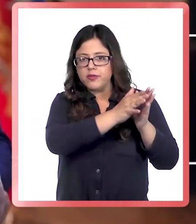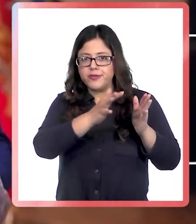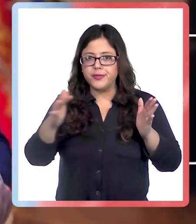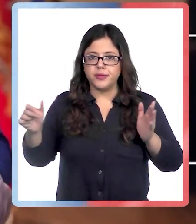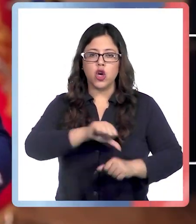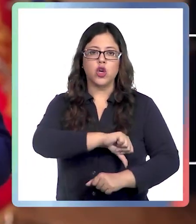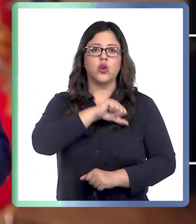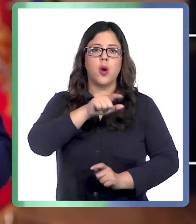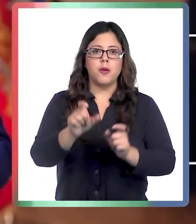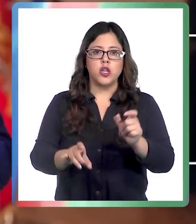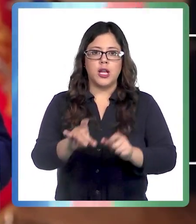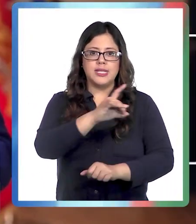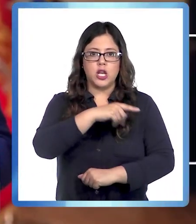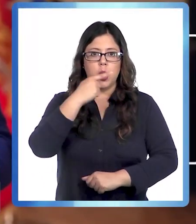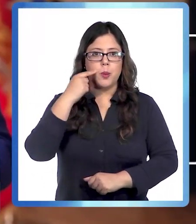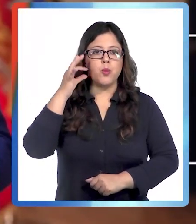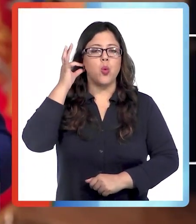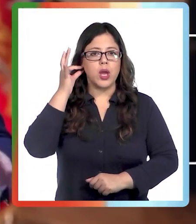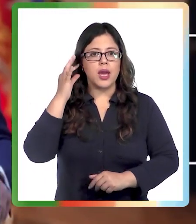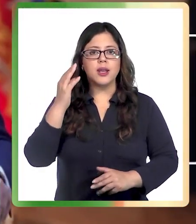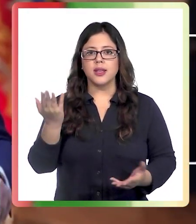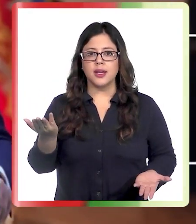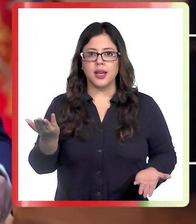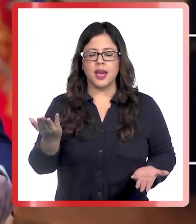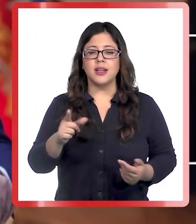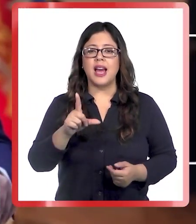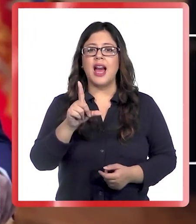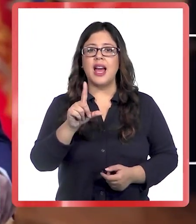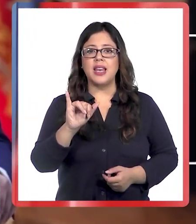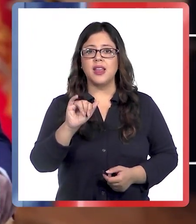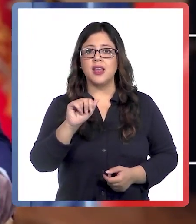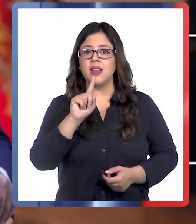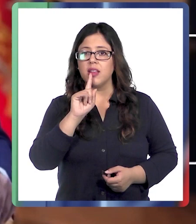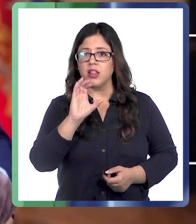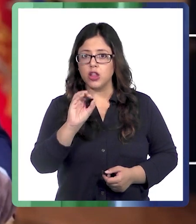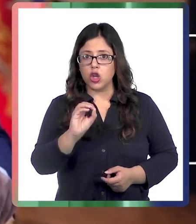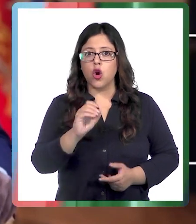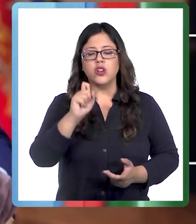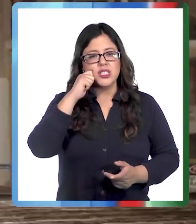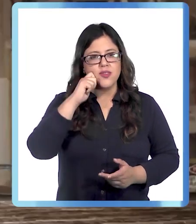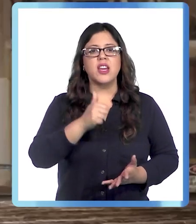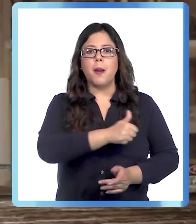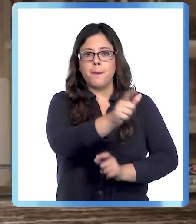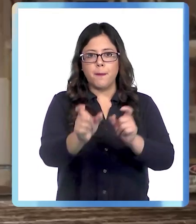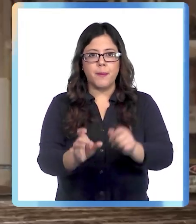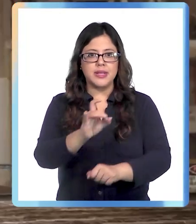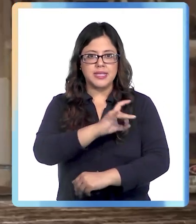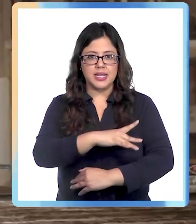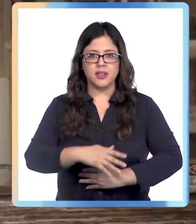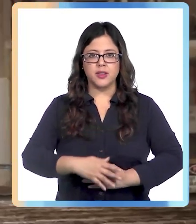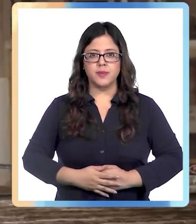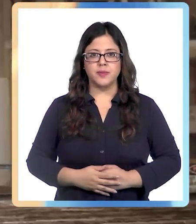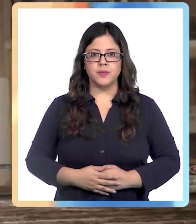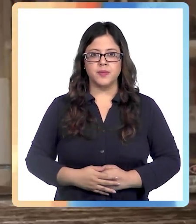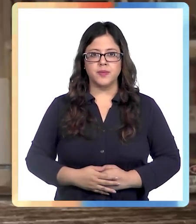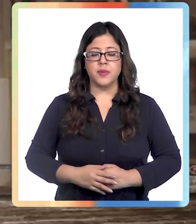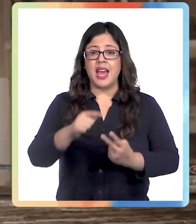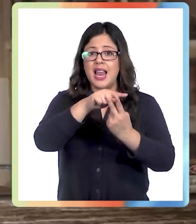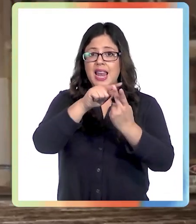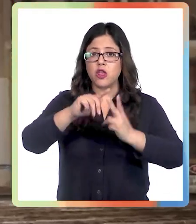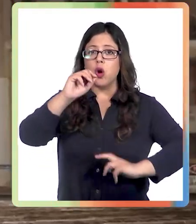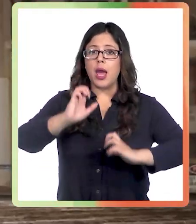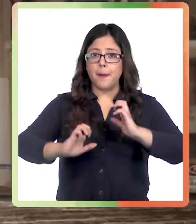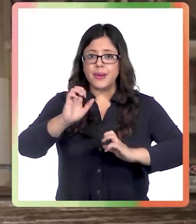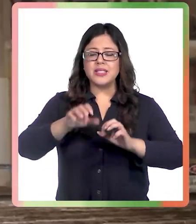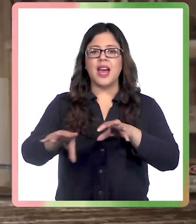Con orgullo, chilenos y chilenas, podemos decir que el litio es para los chilenos. Ambas empresas